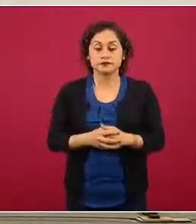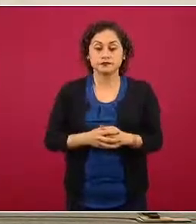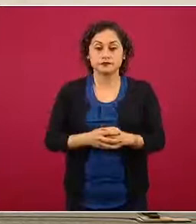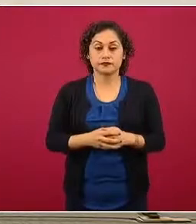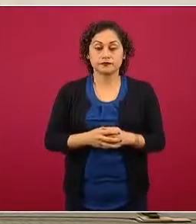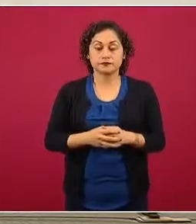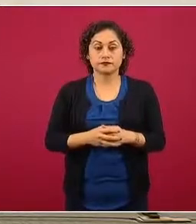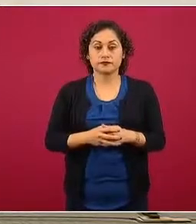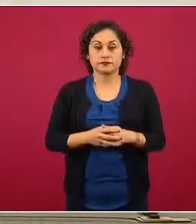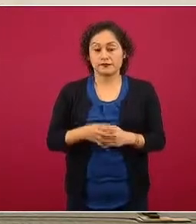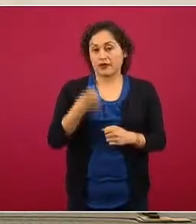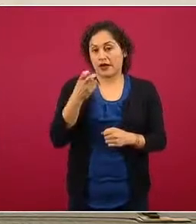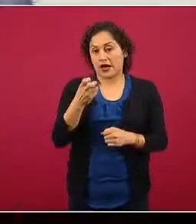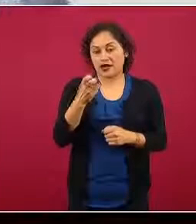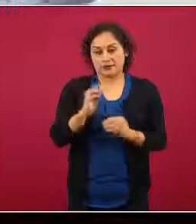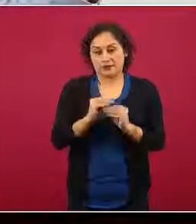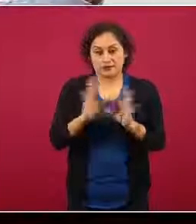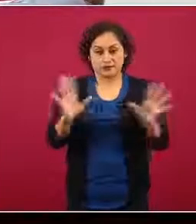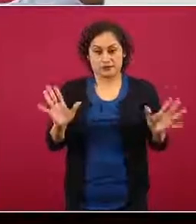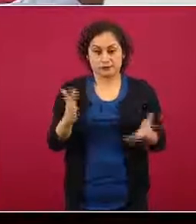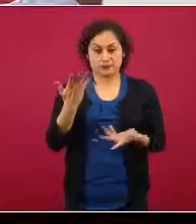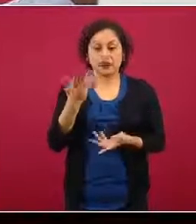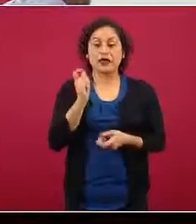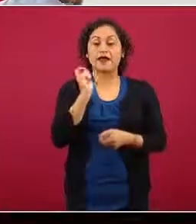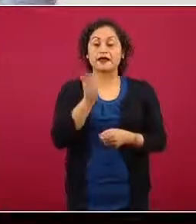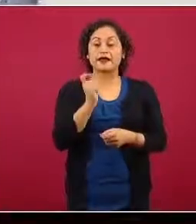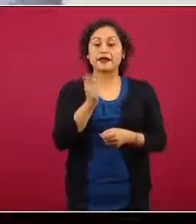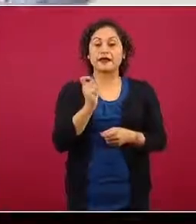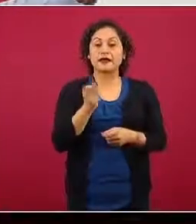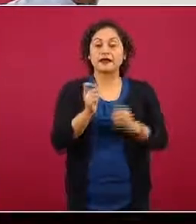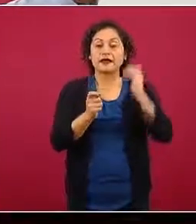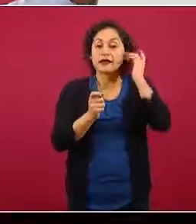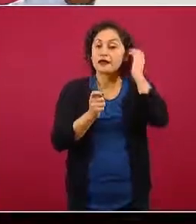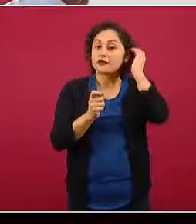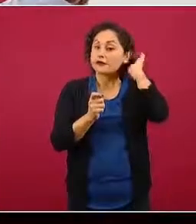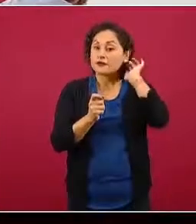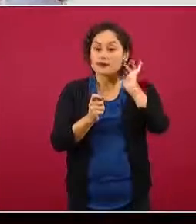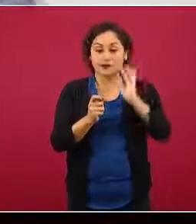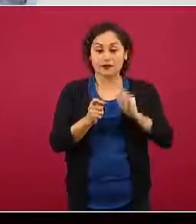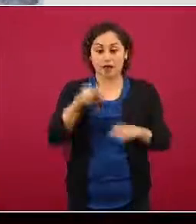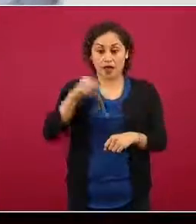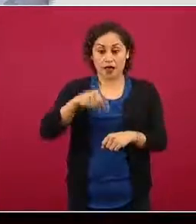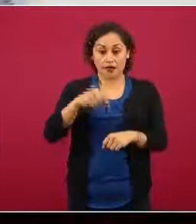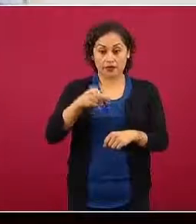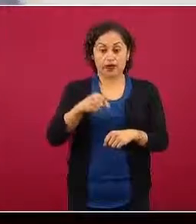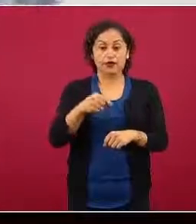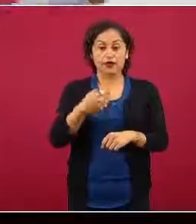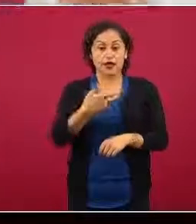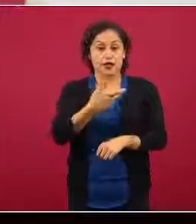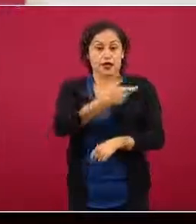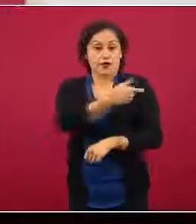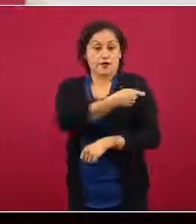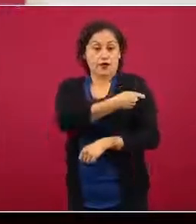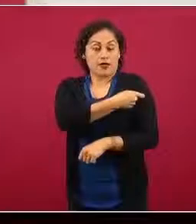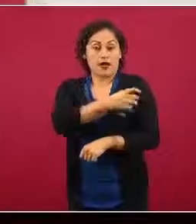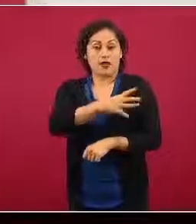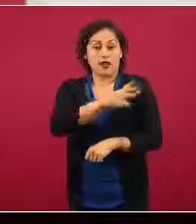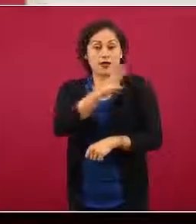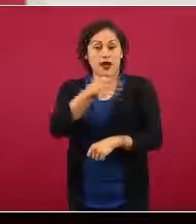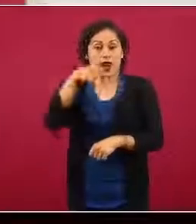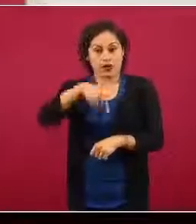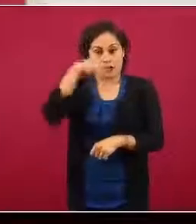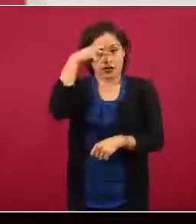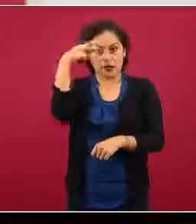vamos, viendo que el sistema de vacunación o el programa de vacunación universal de nuestro país sigue siendo muy